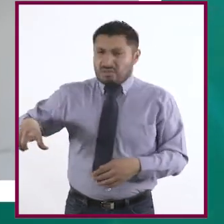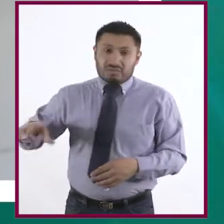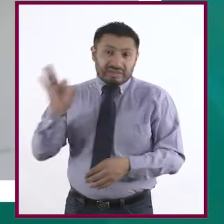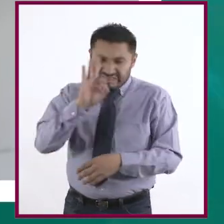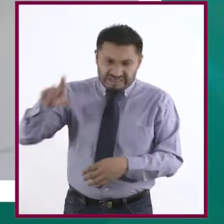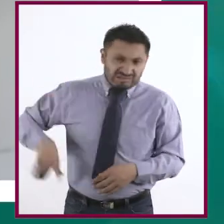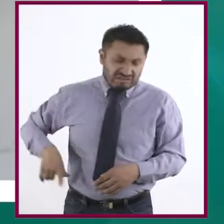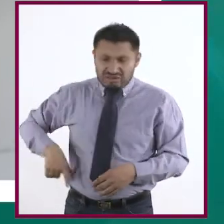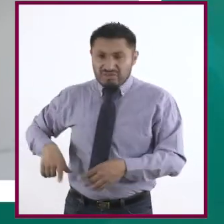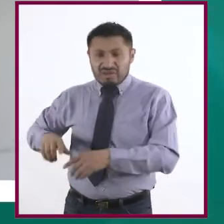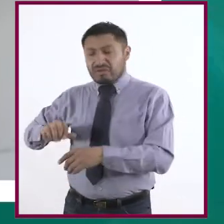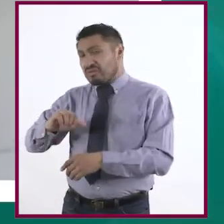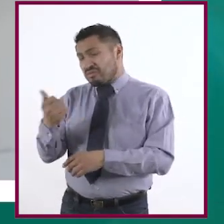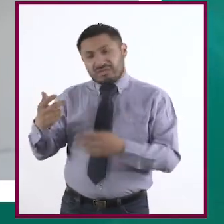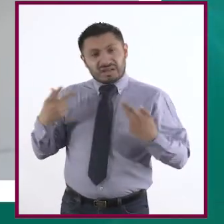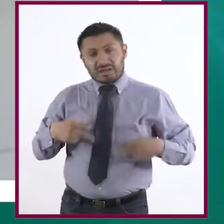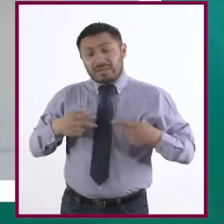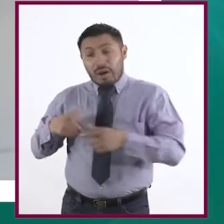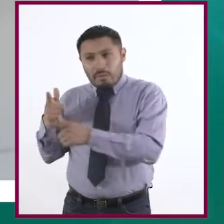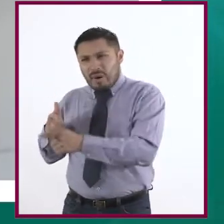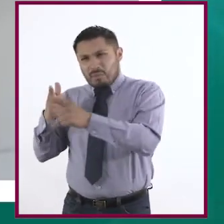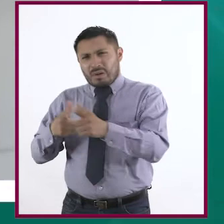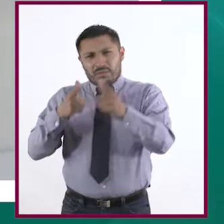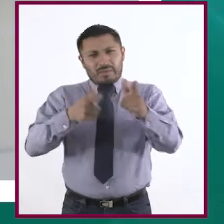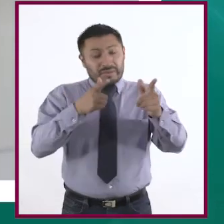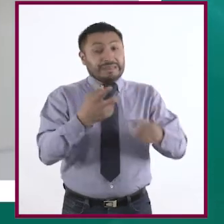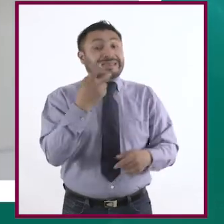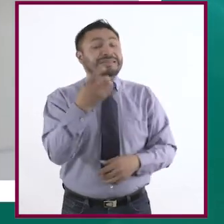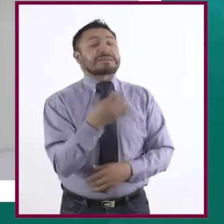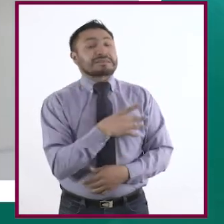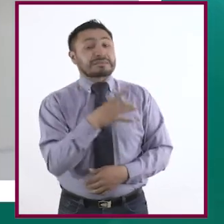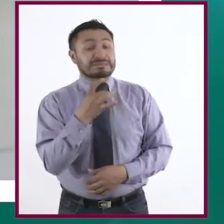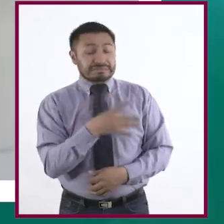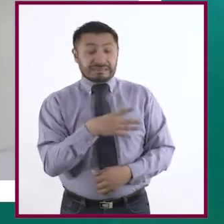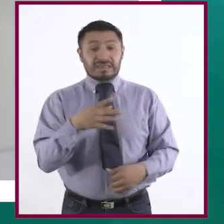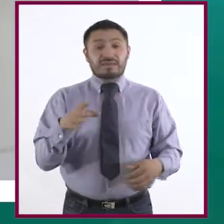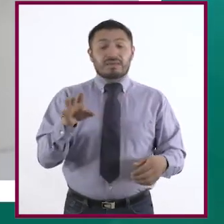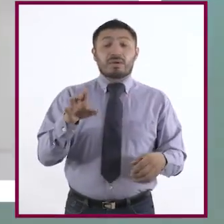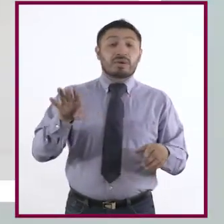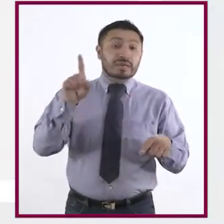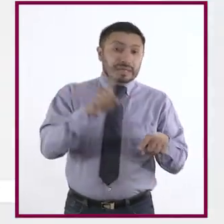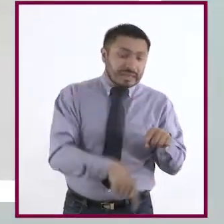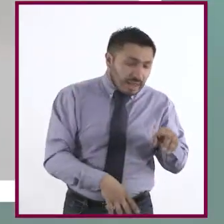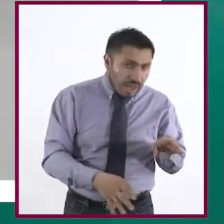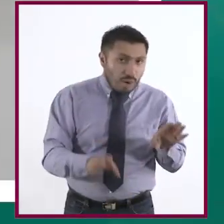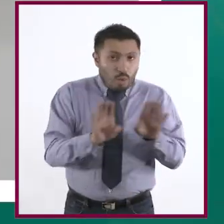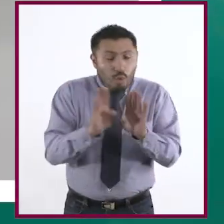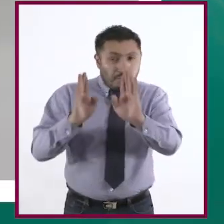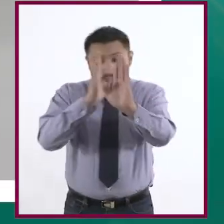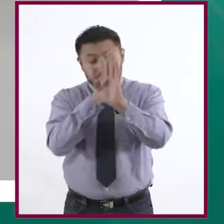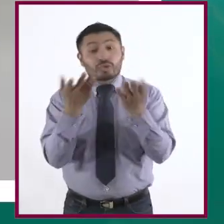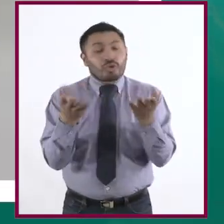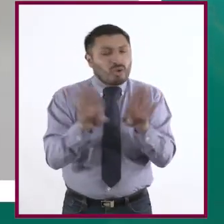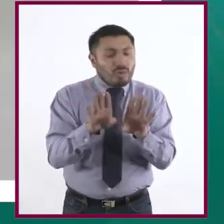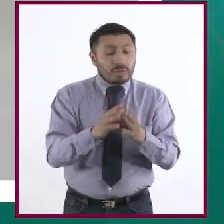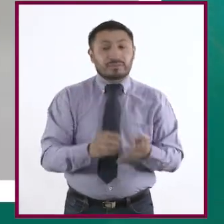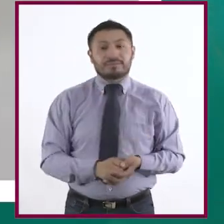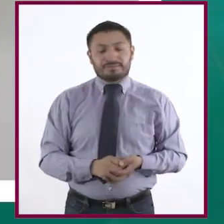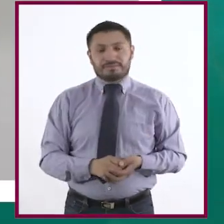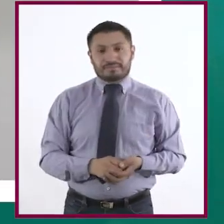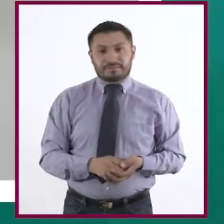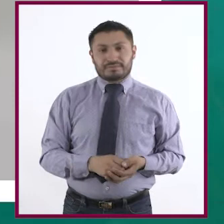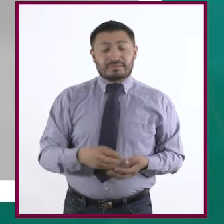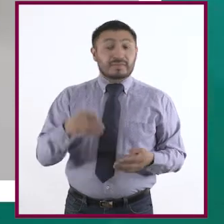¿no? Y muchas cuestiones también que tienen que ver con justicia. La eugenesia positiva